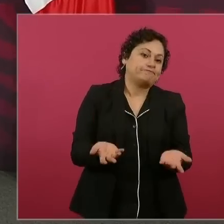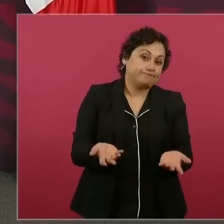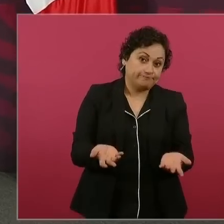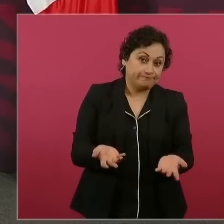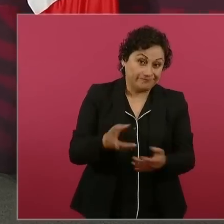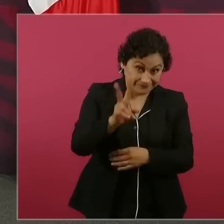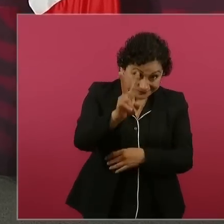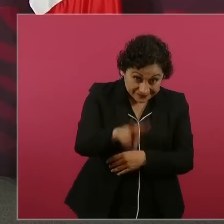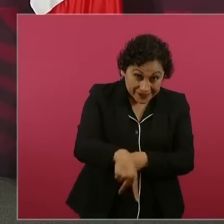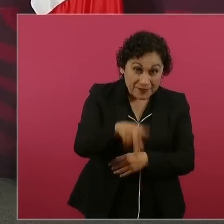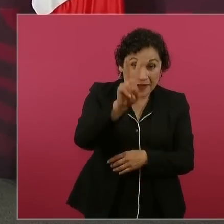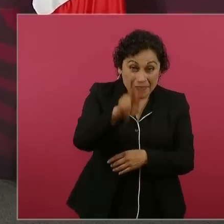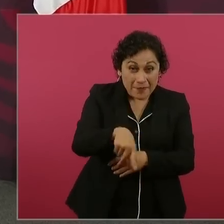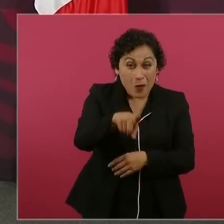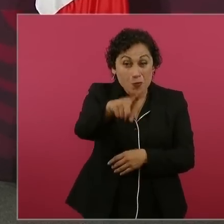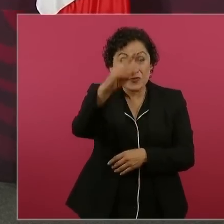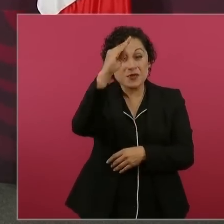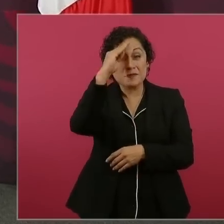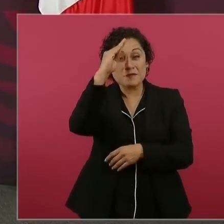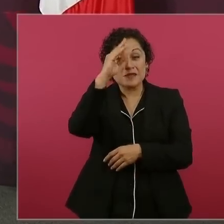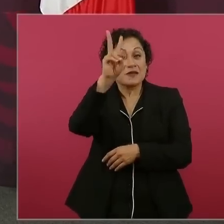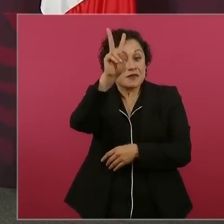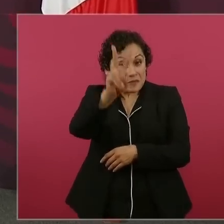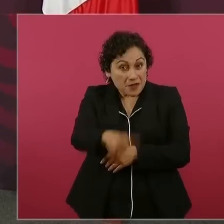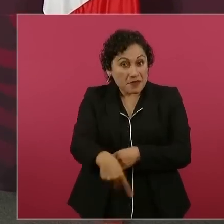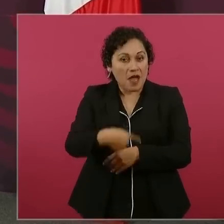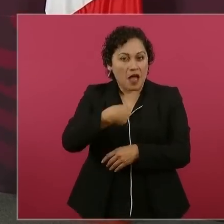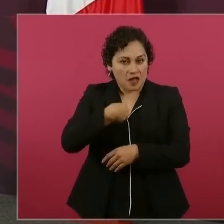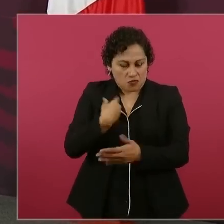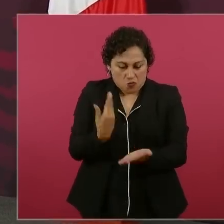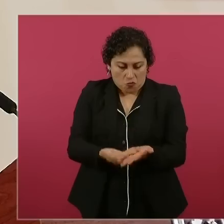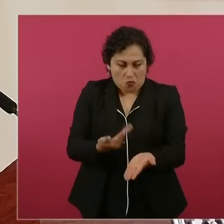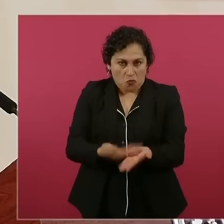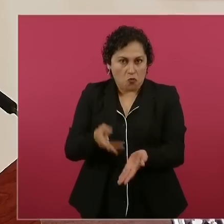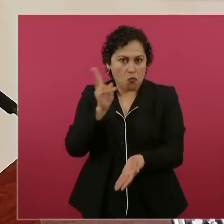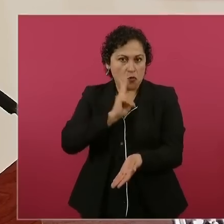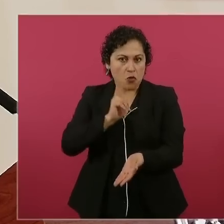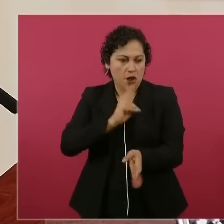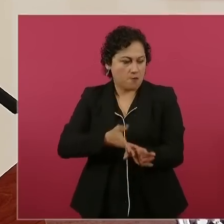Así como se los estoy planteando. Tengo pruebas de lo que les digo.